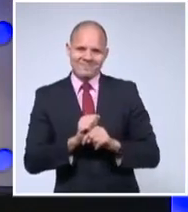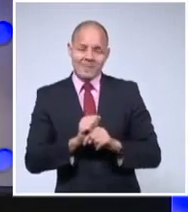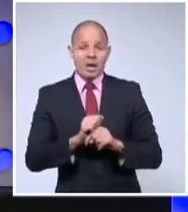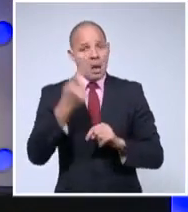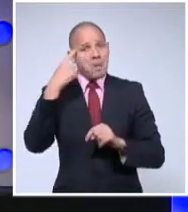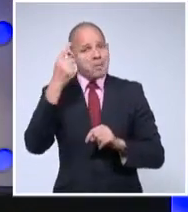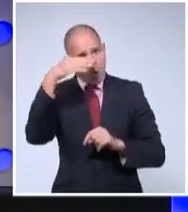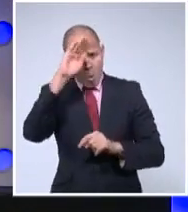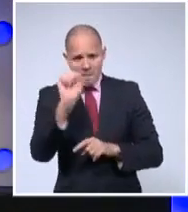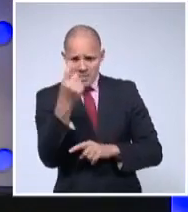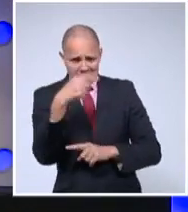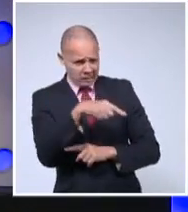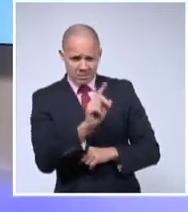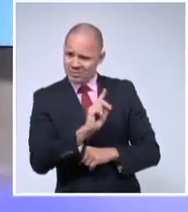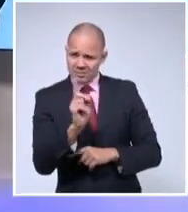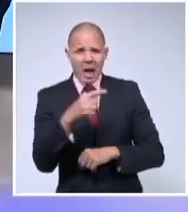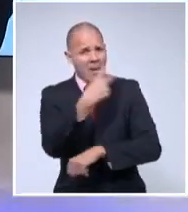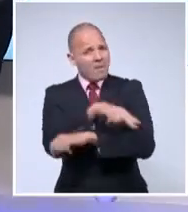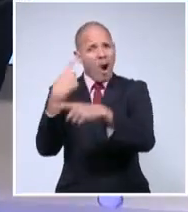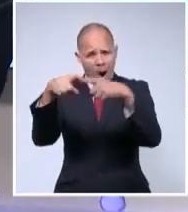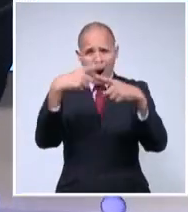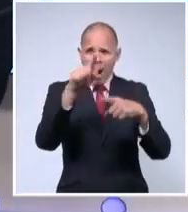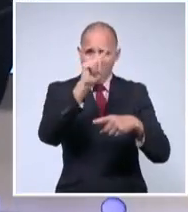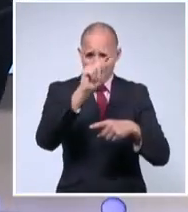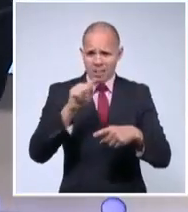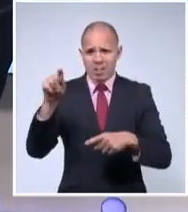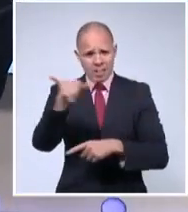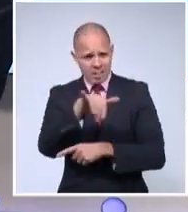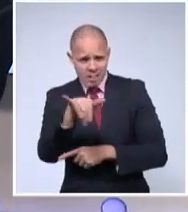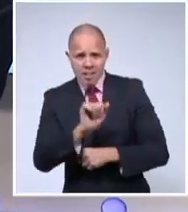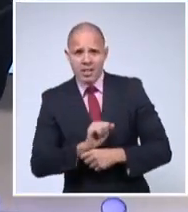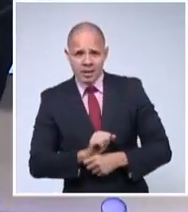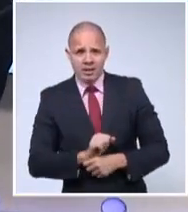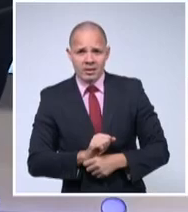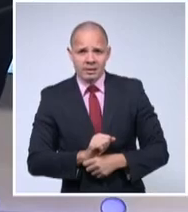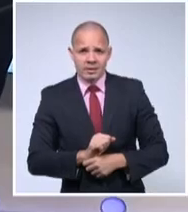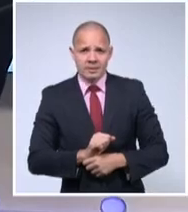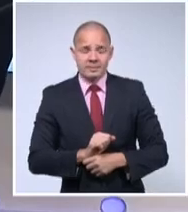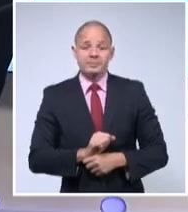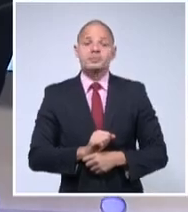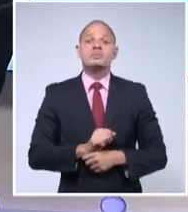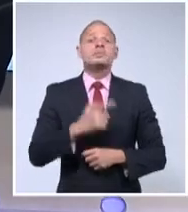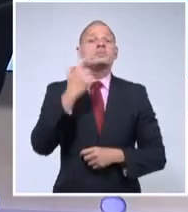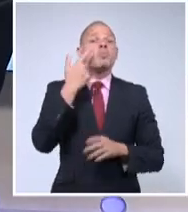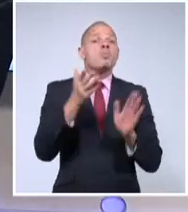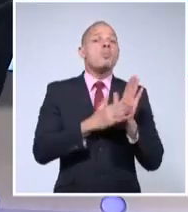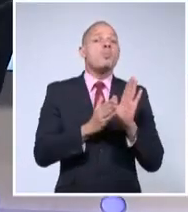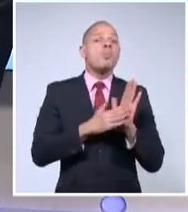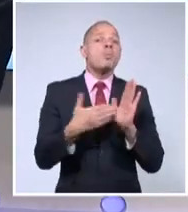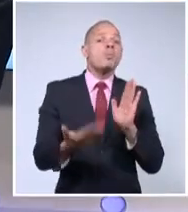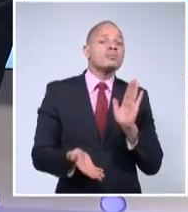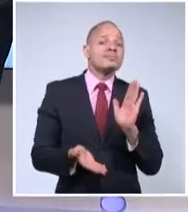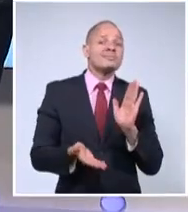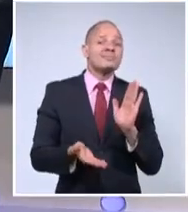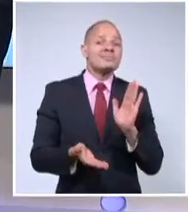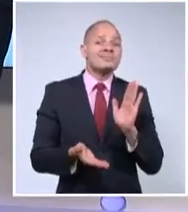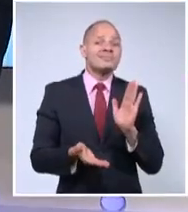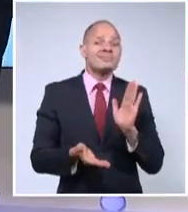Cuba. También usted ha dicho que esta forma de hacer política no es nueva, pero las pruebas que demuestran y que ellos mismos